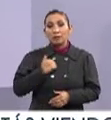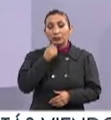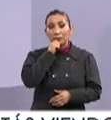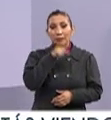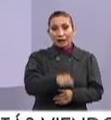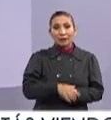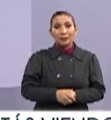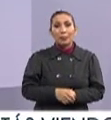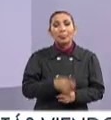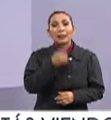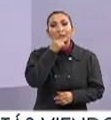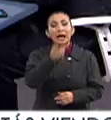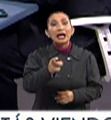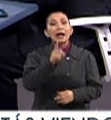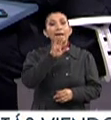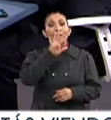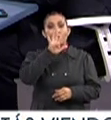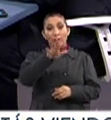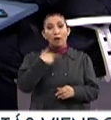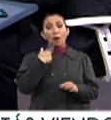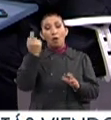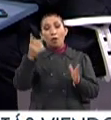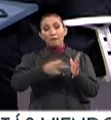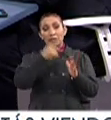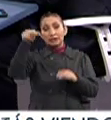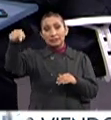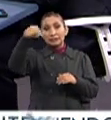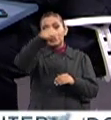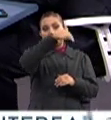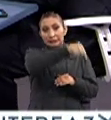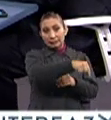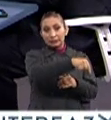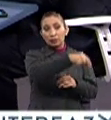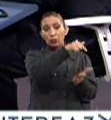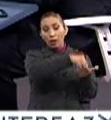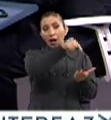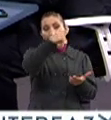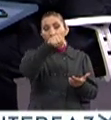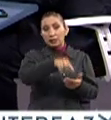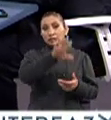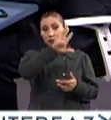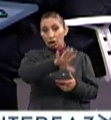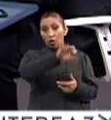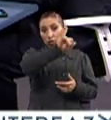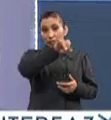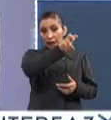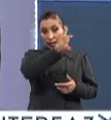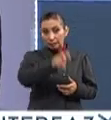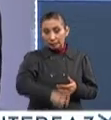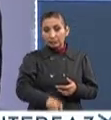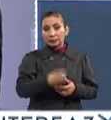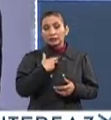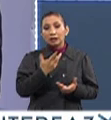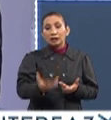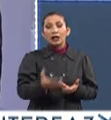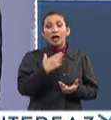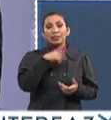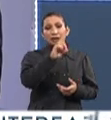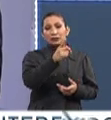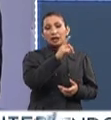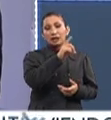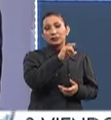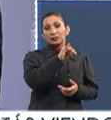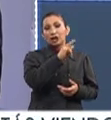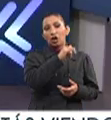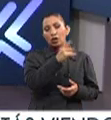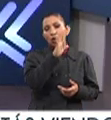también diciendo que nos decías que 5 presentaciones vas a tener en el lugar 5 Jazz. En el 5 Jazz Club, en diciembre, voy